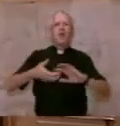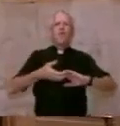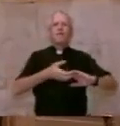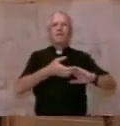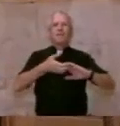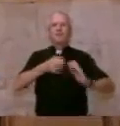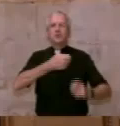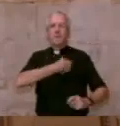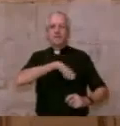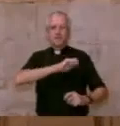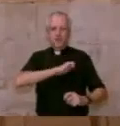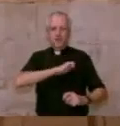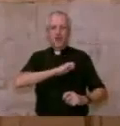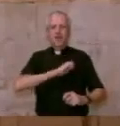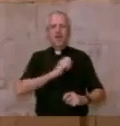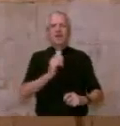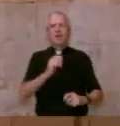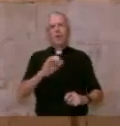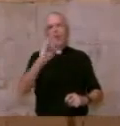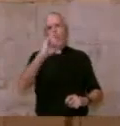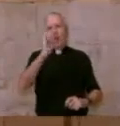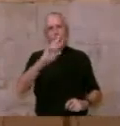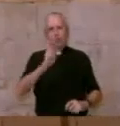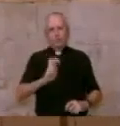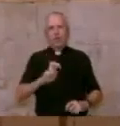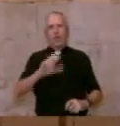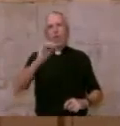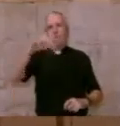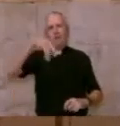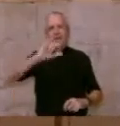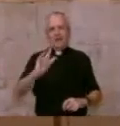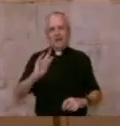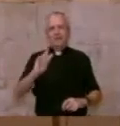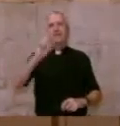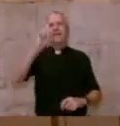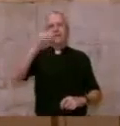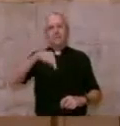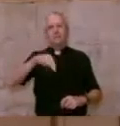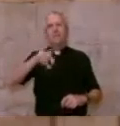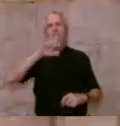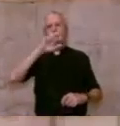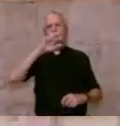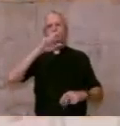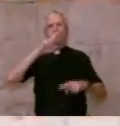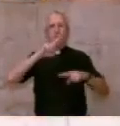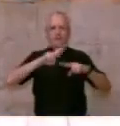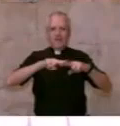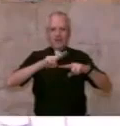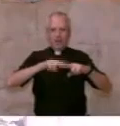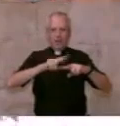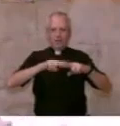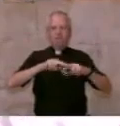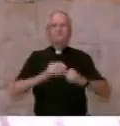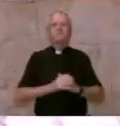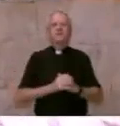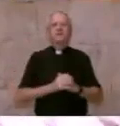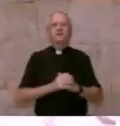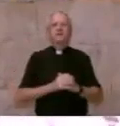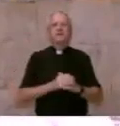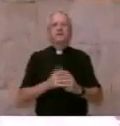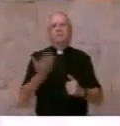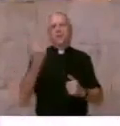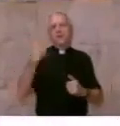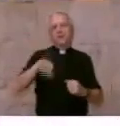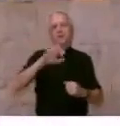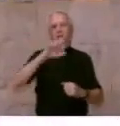Monseñor Juan José Omella y Omella, por el arzobispo metropolitano y primado de Tarragona, Monseñor Joan Planellas Barnusell, por